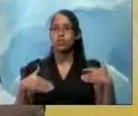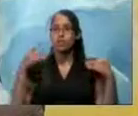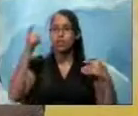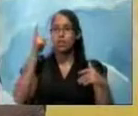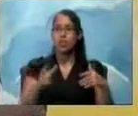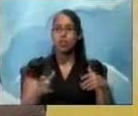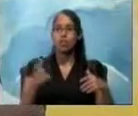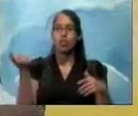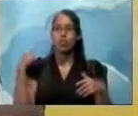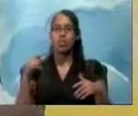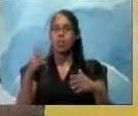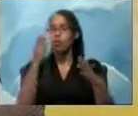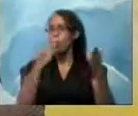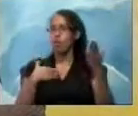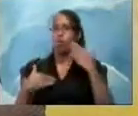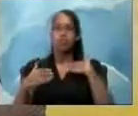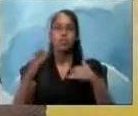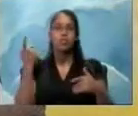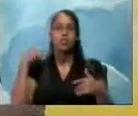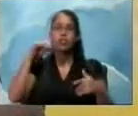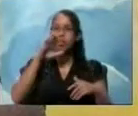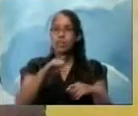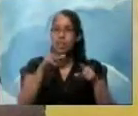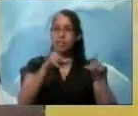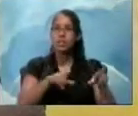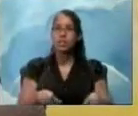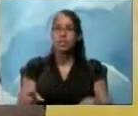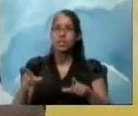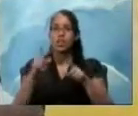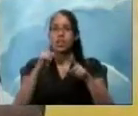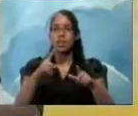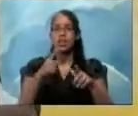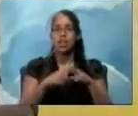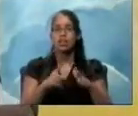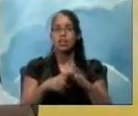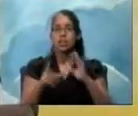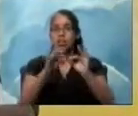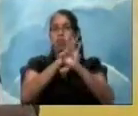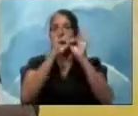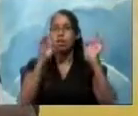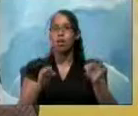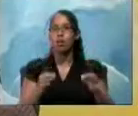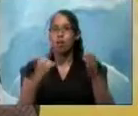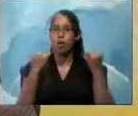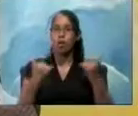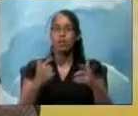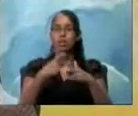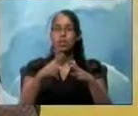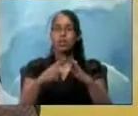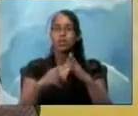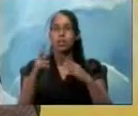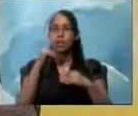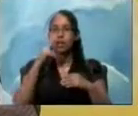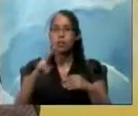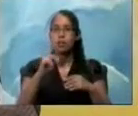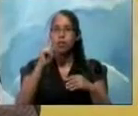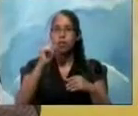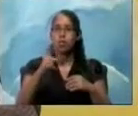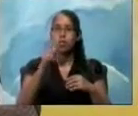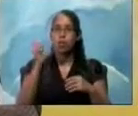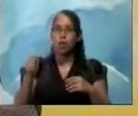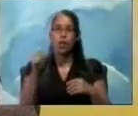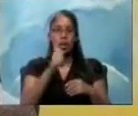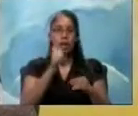tenían codicia de seguir estando allí en esas condiciones. Ahora, otra cosa es la que vemos, uno en